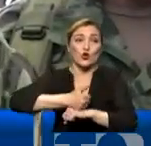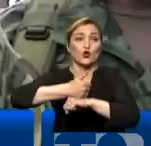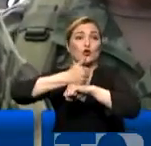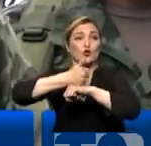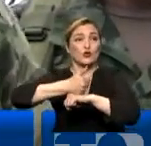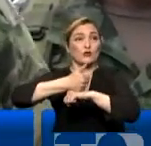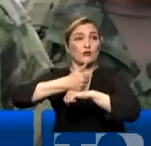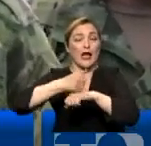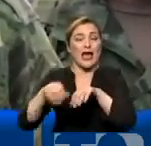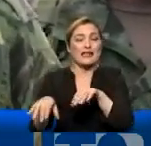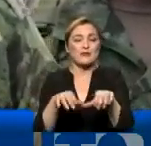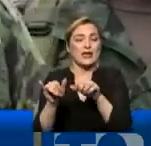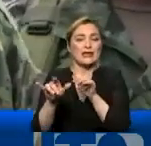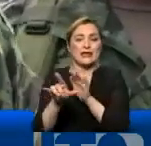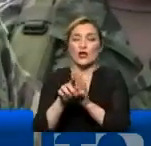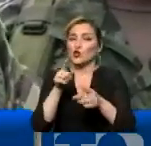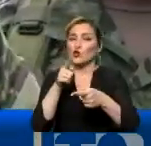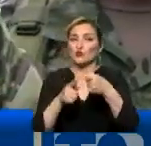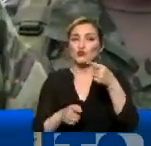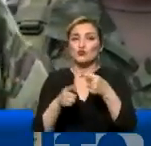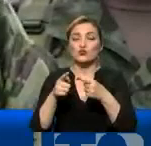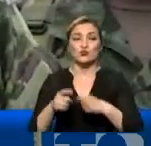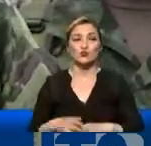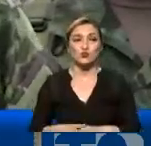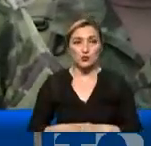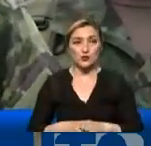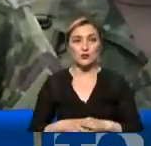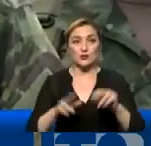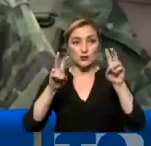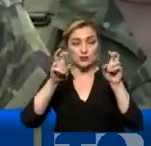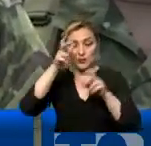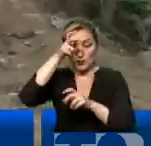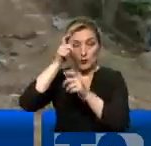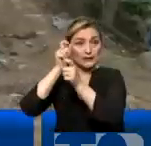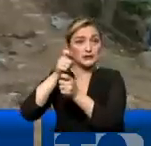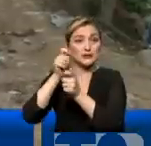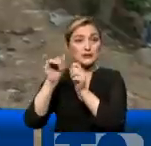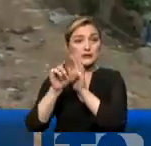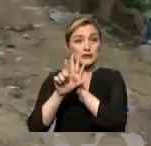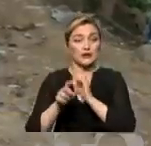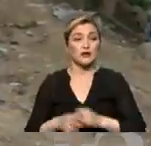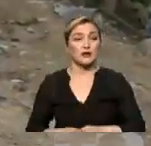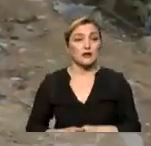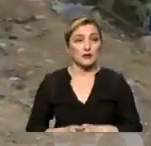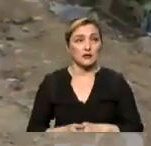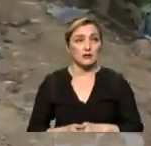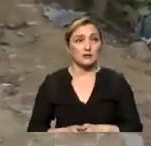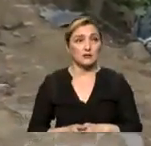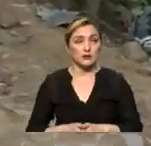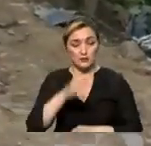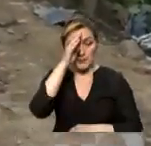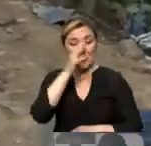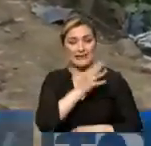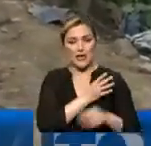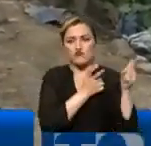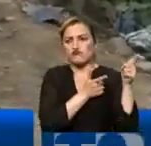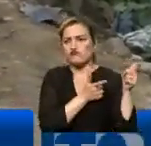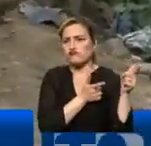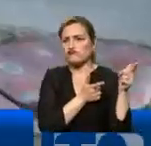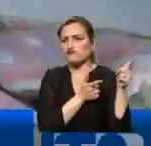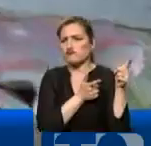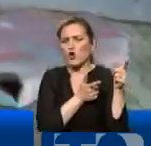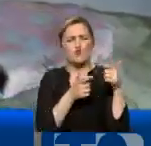son todas las actividades ilegales vinculados sobre todo a este tema de la minería ilegal por ello los patrullajes de los militares son